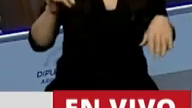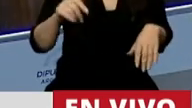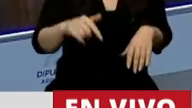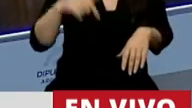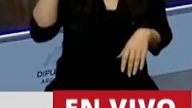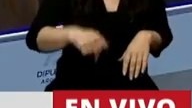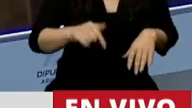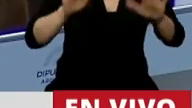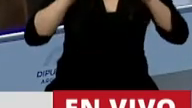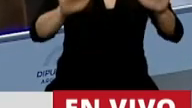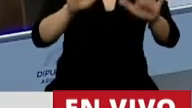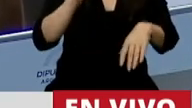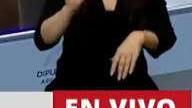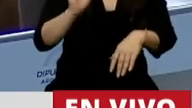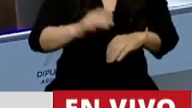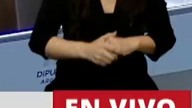diciembre?